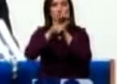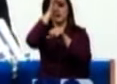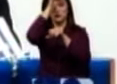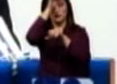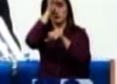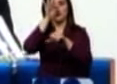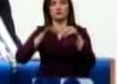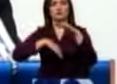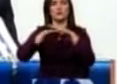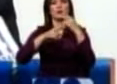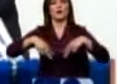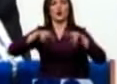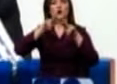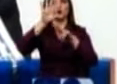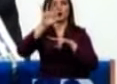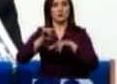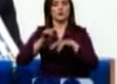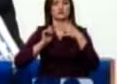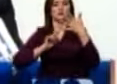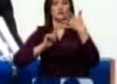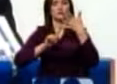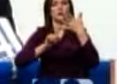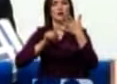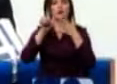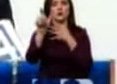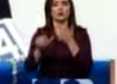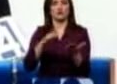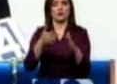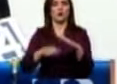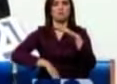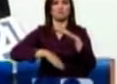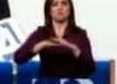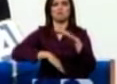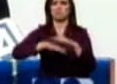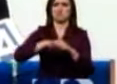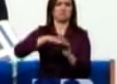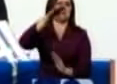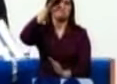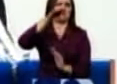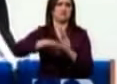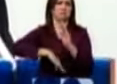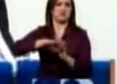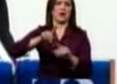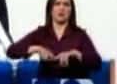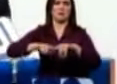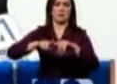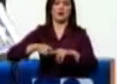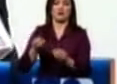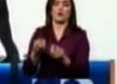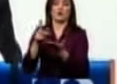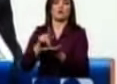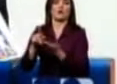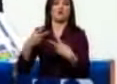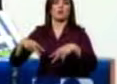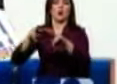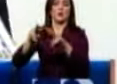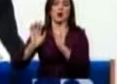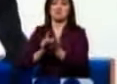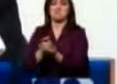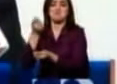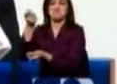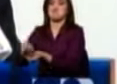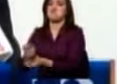hasta $5,000, el fondo de mortuorio, que este no tiene un límite, no tiene un límite, depende de lo que cueste, se